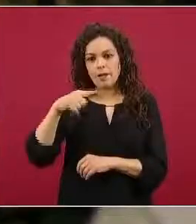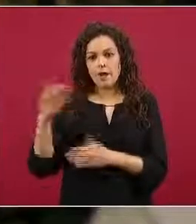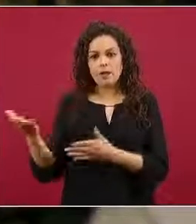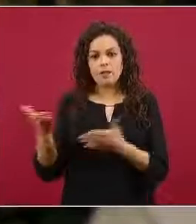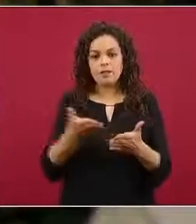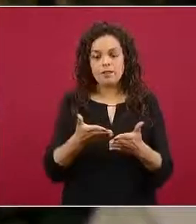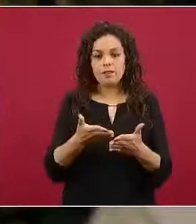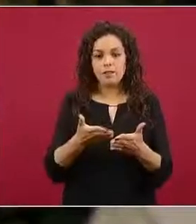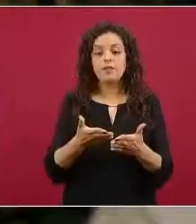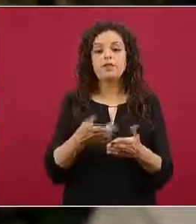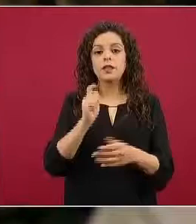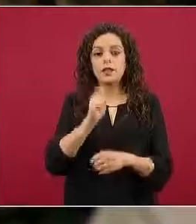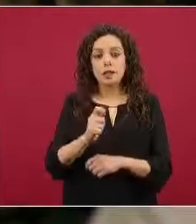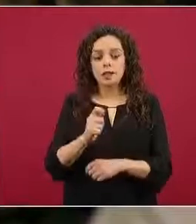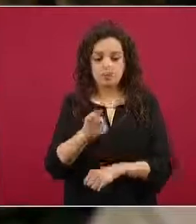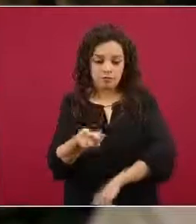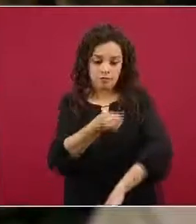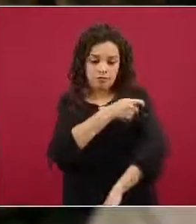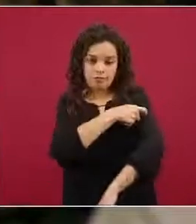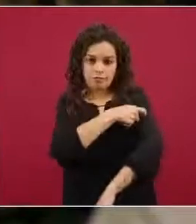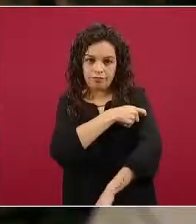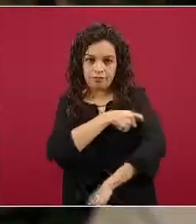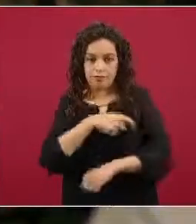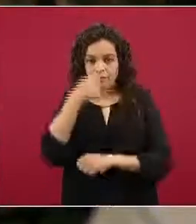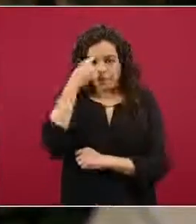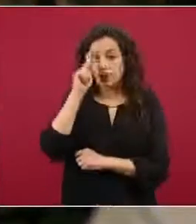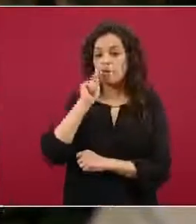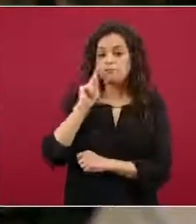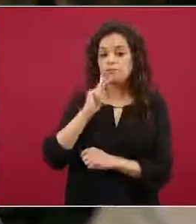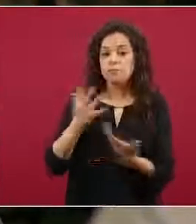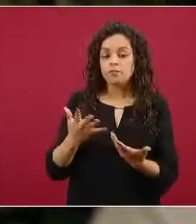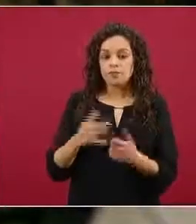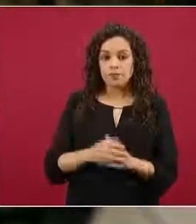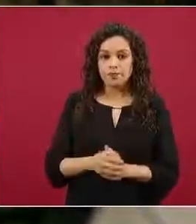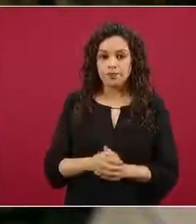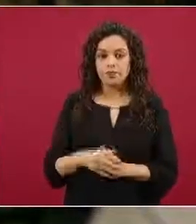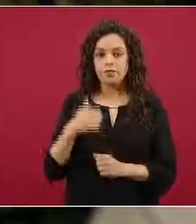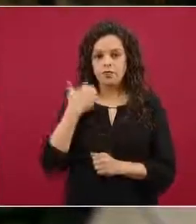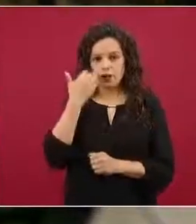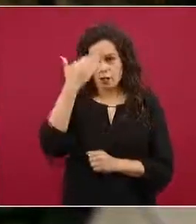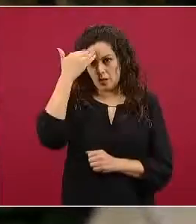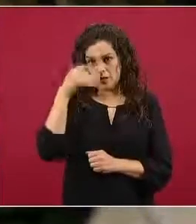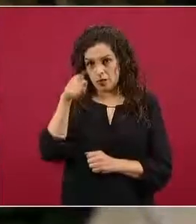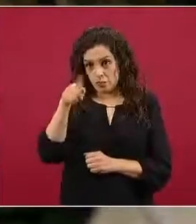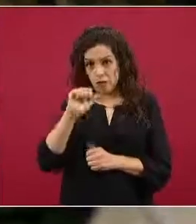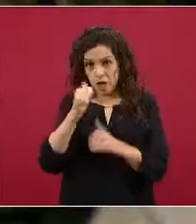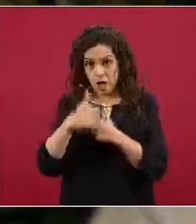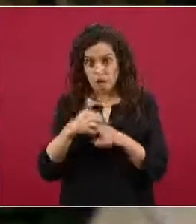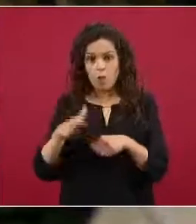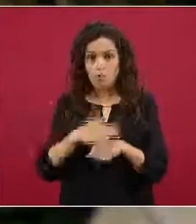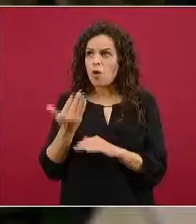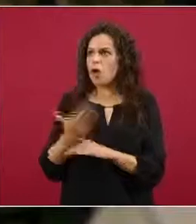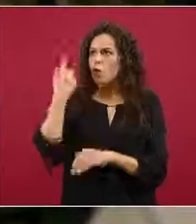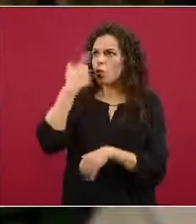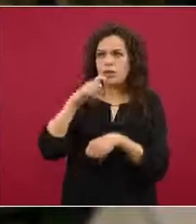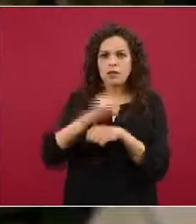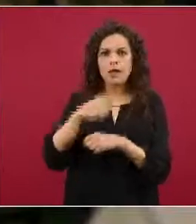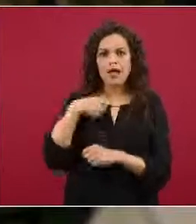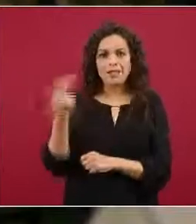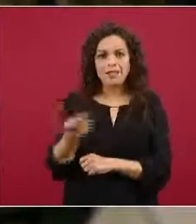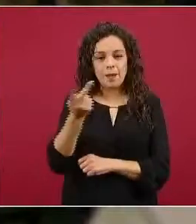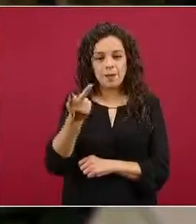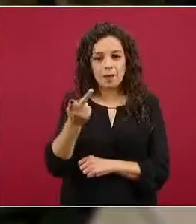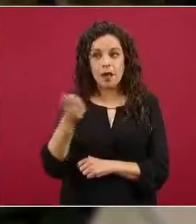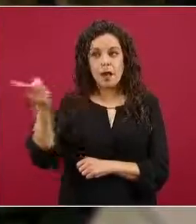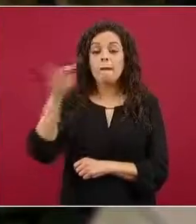candidatos a la aplicación de la vacuna. Si tienen conocimiento de eso, me acuerdo que le preguntamos la semana pasada al subsecretario, nos prometió traer